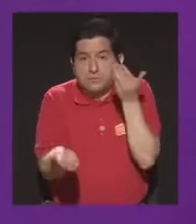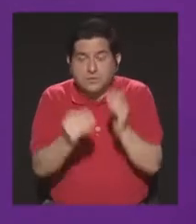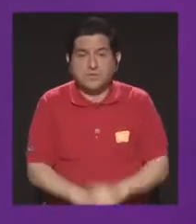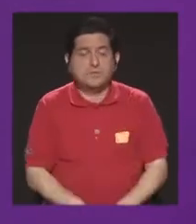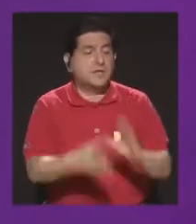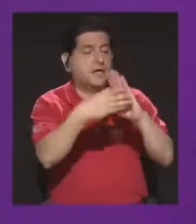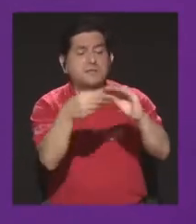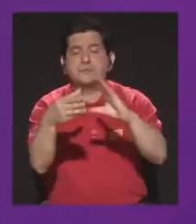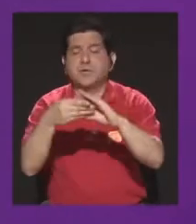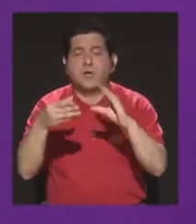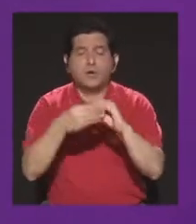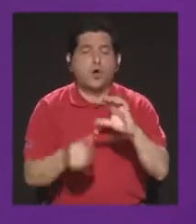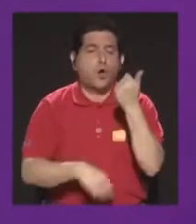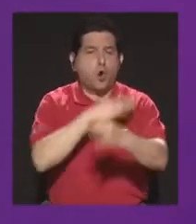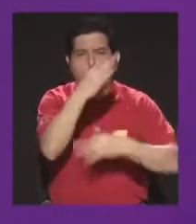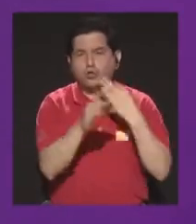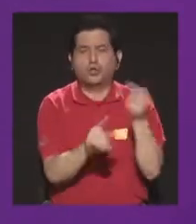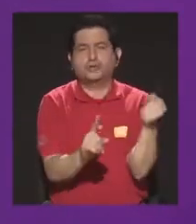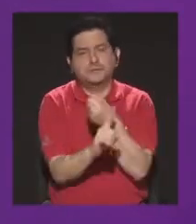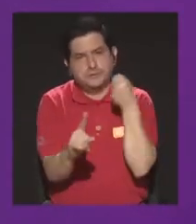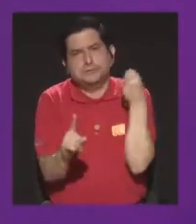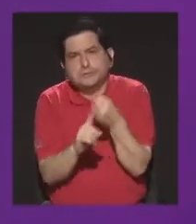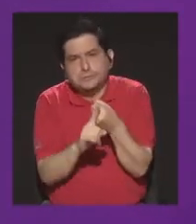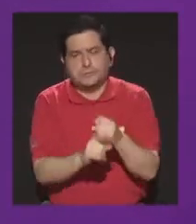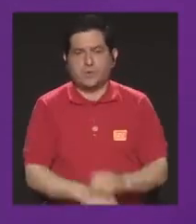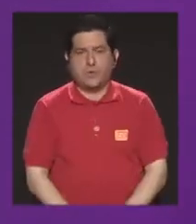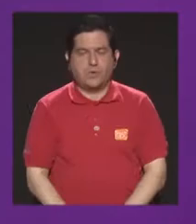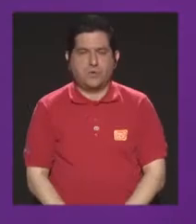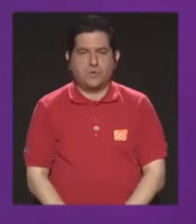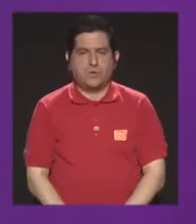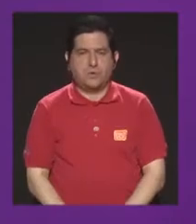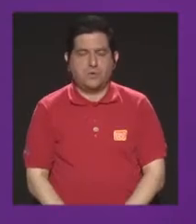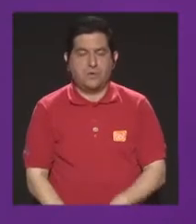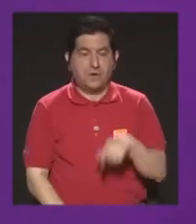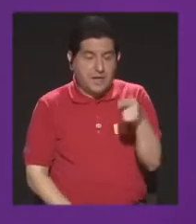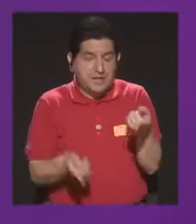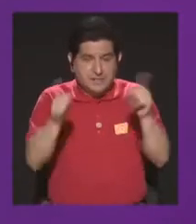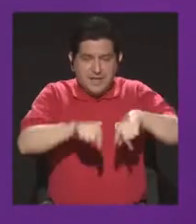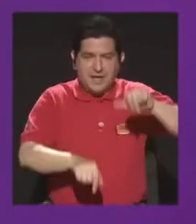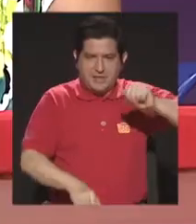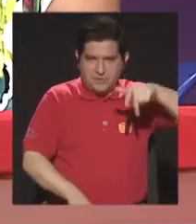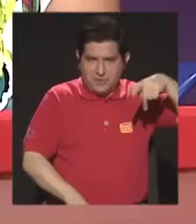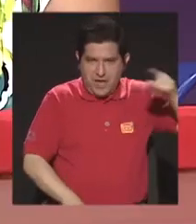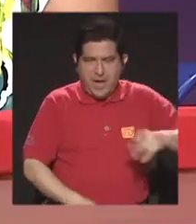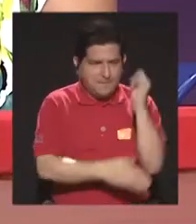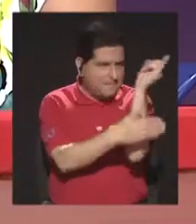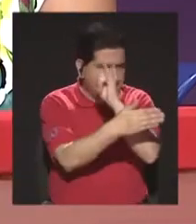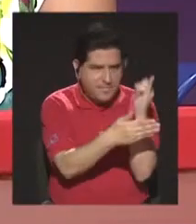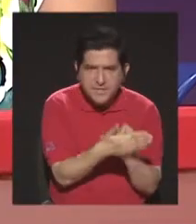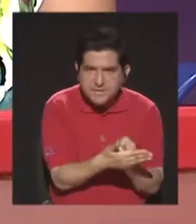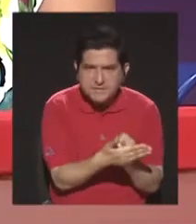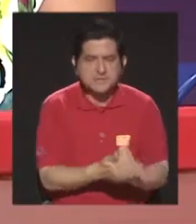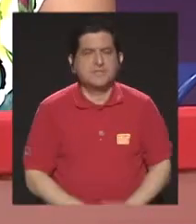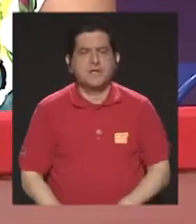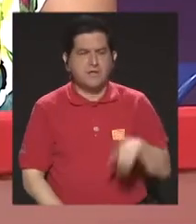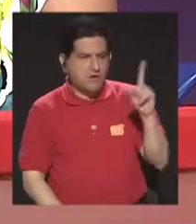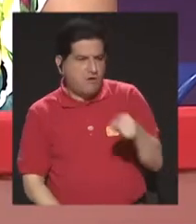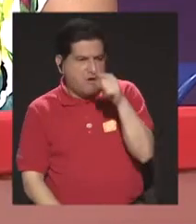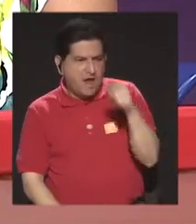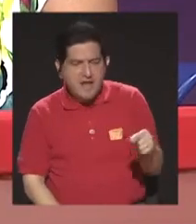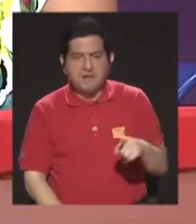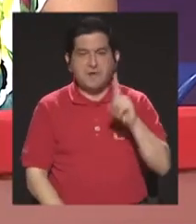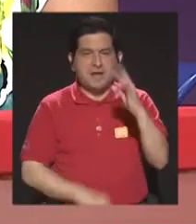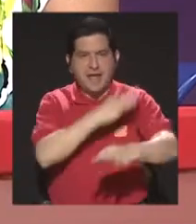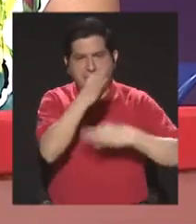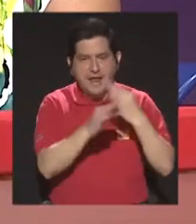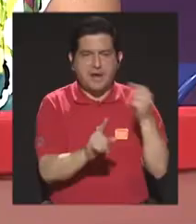los comentarios algún otro tipo de violencia. Siendo Hollaback una plataforma diseñada para erradicar un tipo